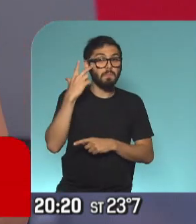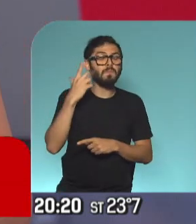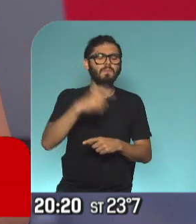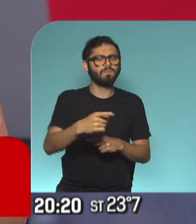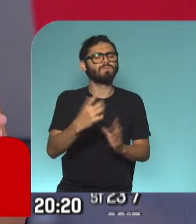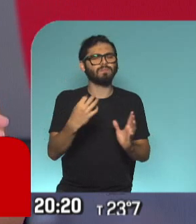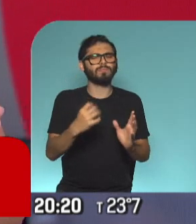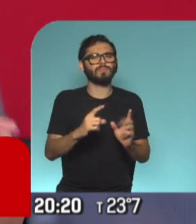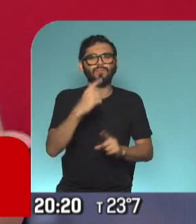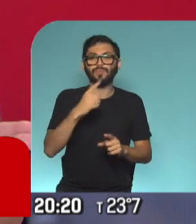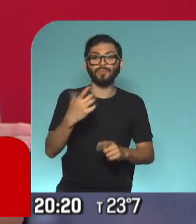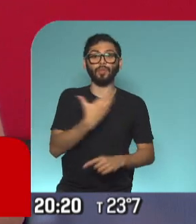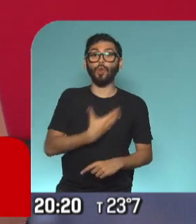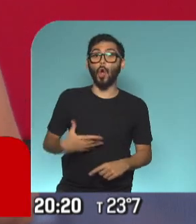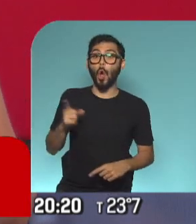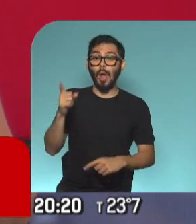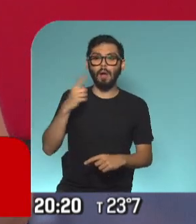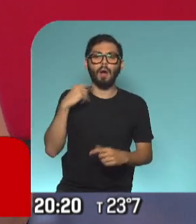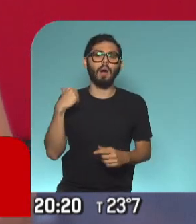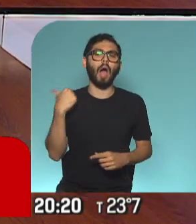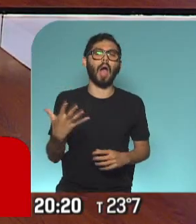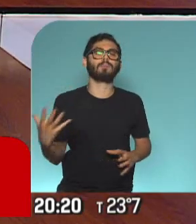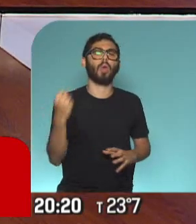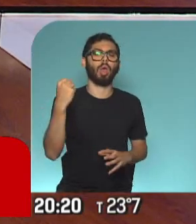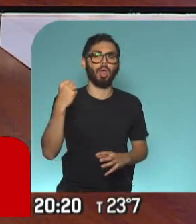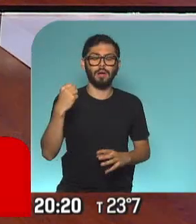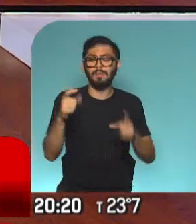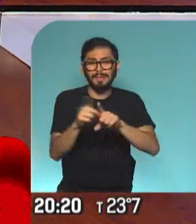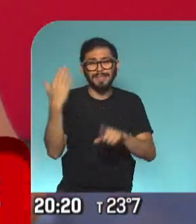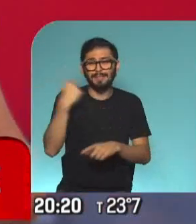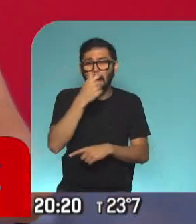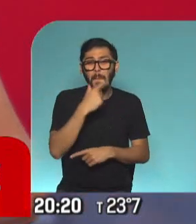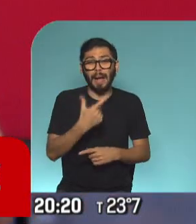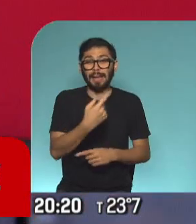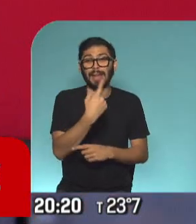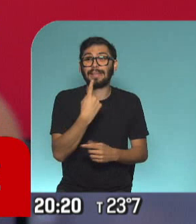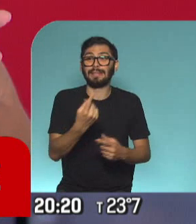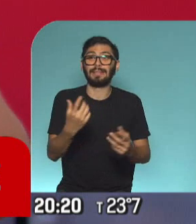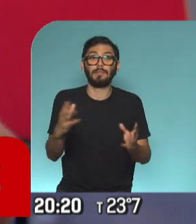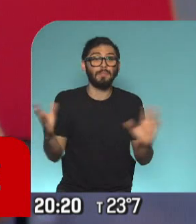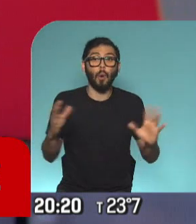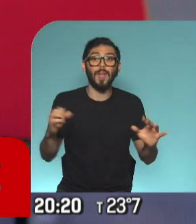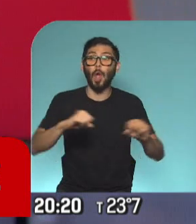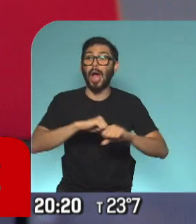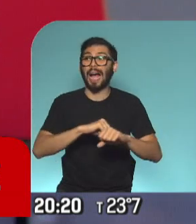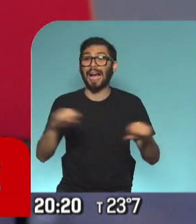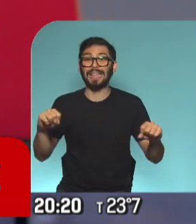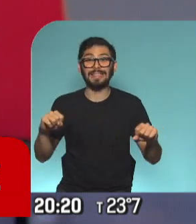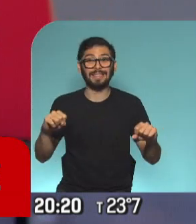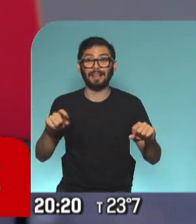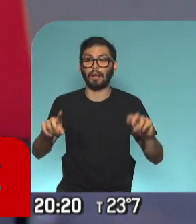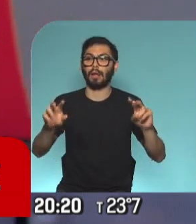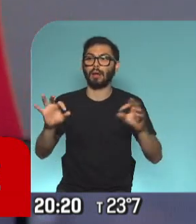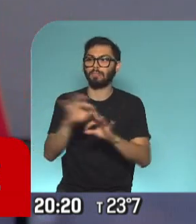hay quienes acusan al gobierno de oportunista. Pero pasaba también con el gobierno de Mauricio Macri, que decían es oportunista en el medio de la crisis que estamos, agarrar